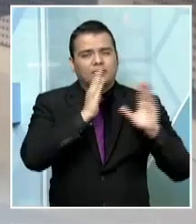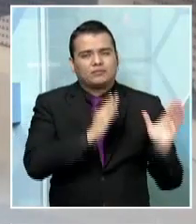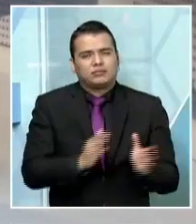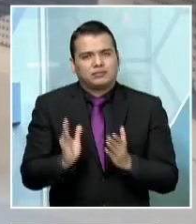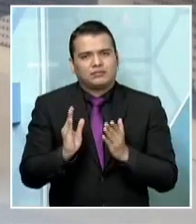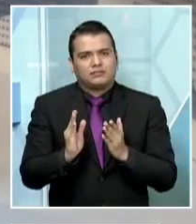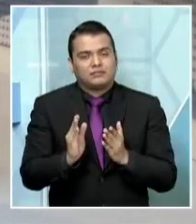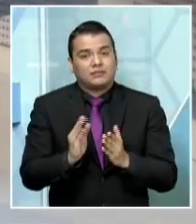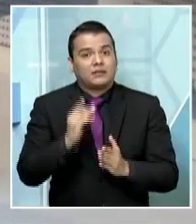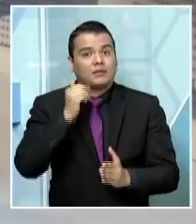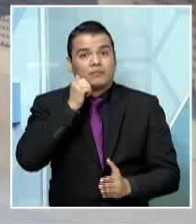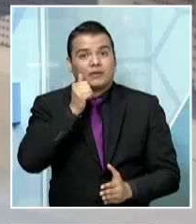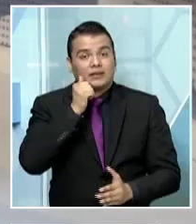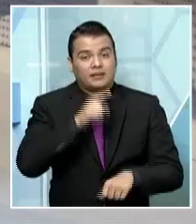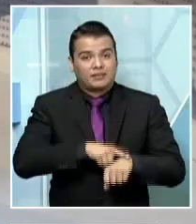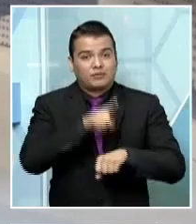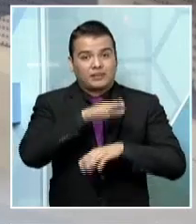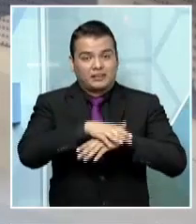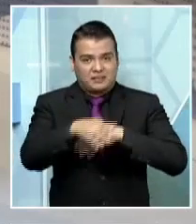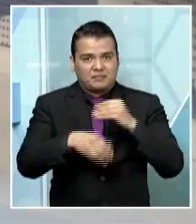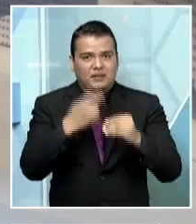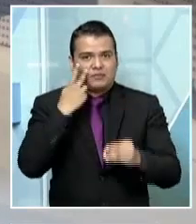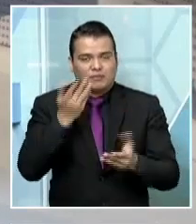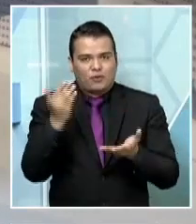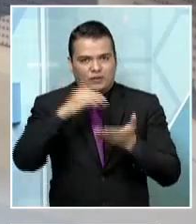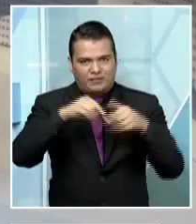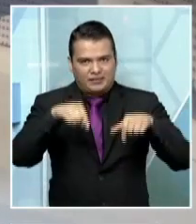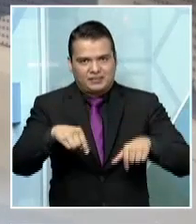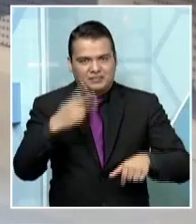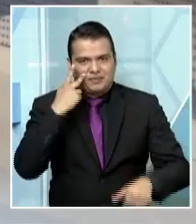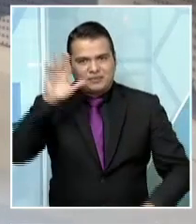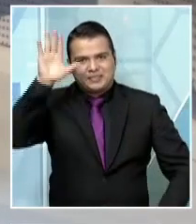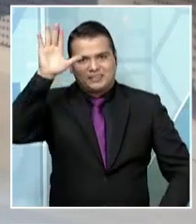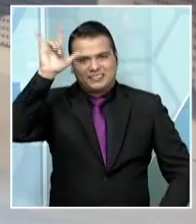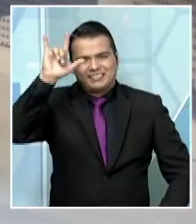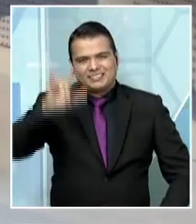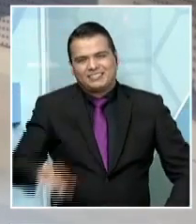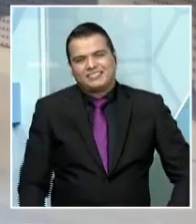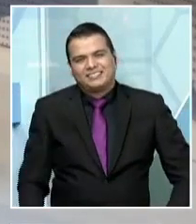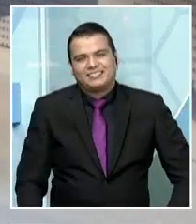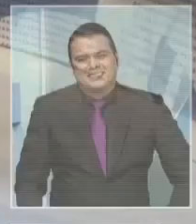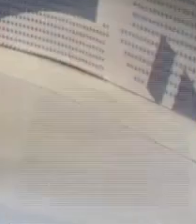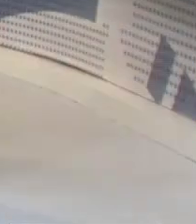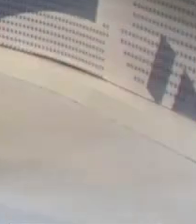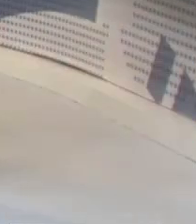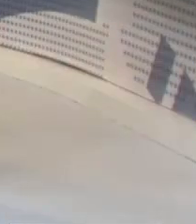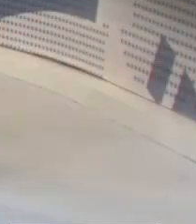Telepacífico. Catherine, la cita nuevamente es mañana a la 1 de la tarde por esta misma señal. Feliz tarde para todos.